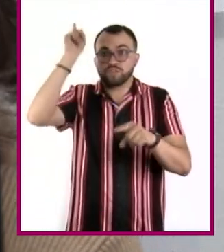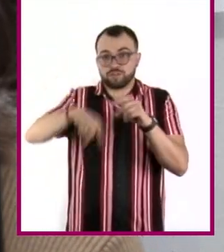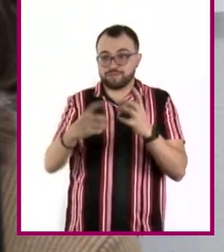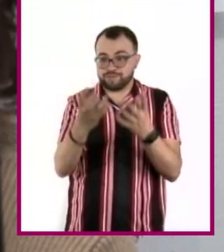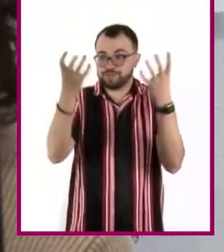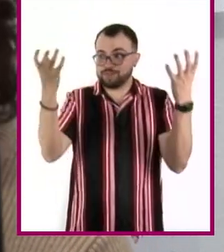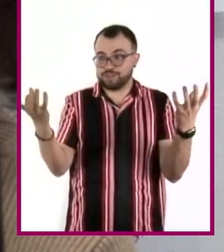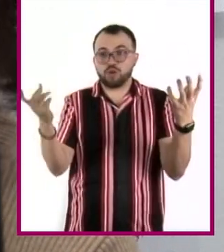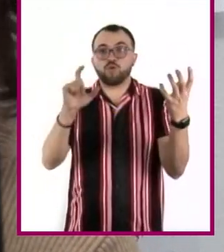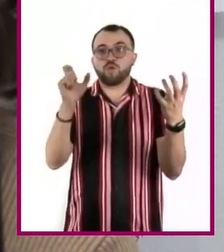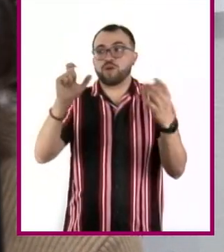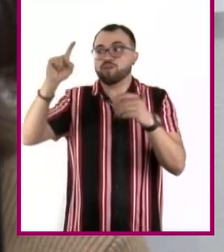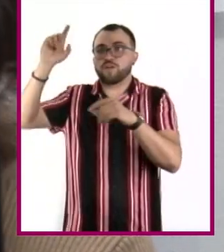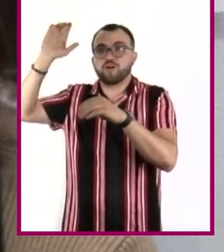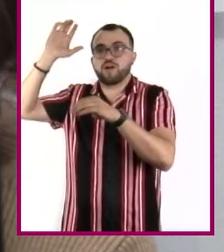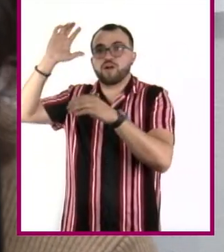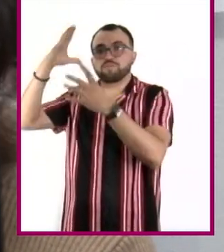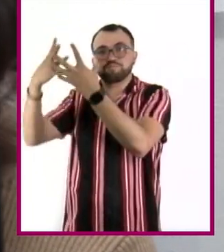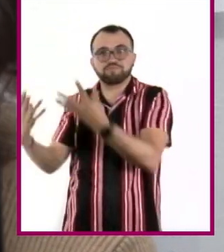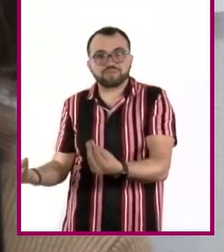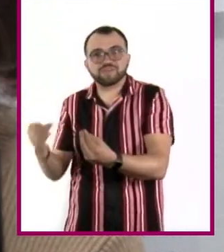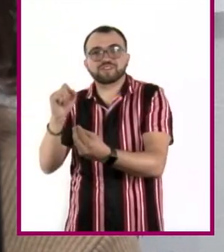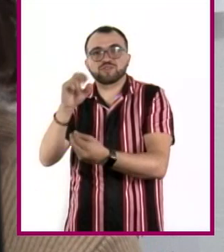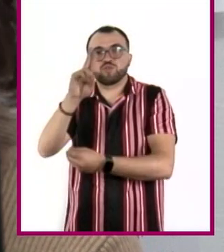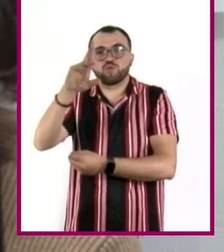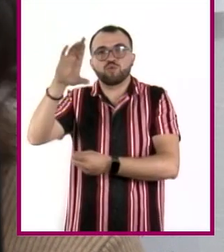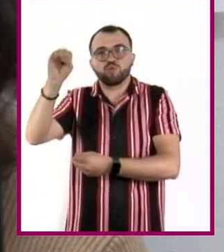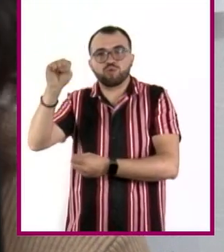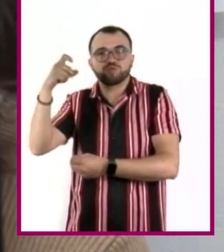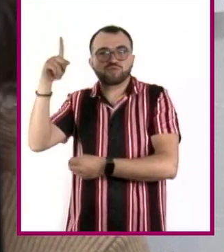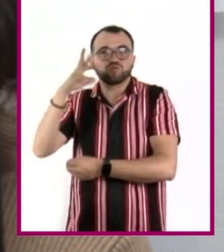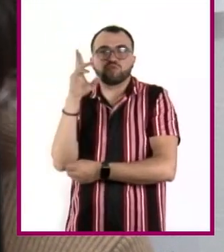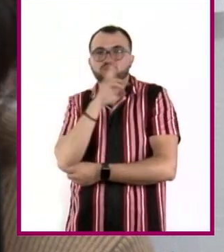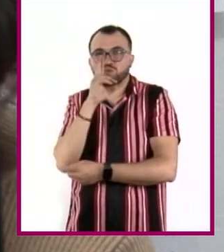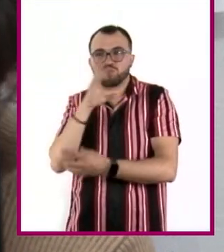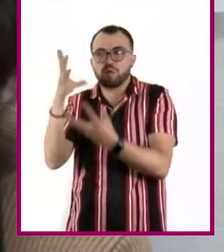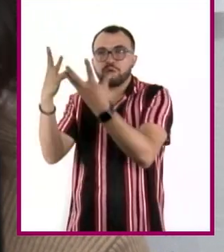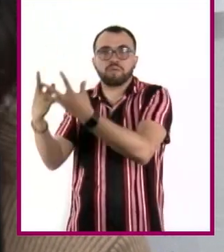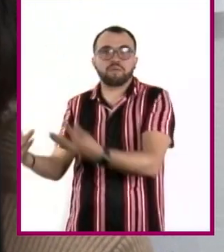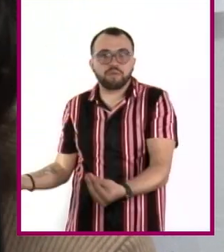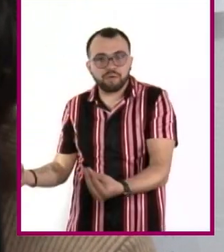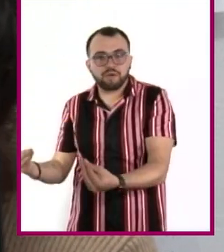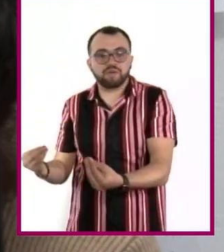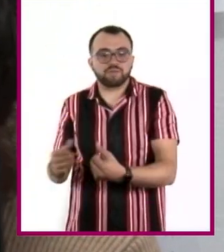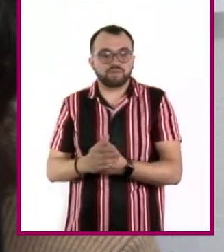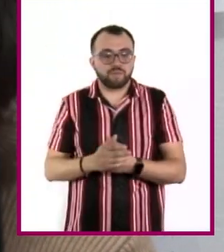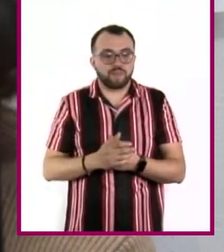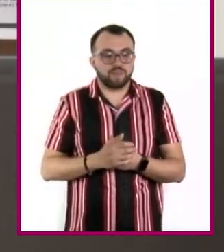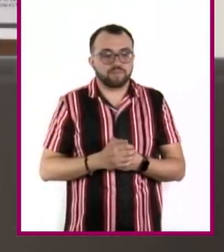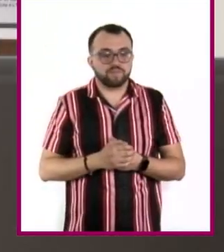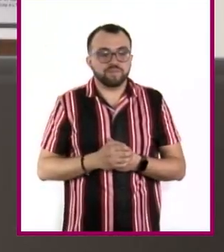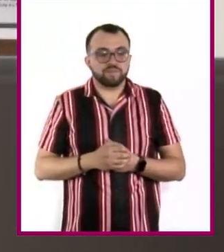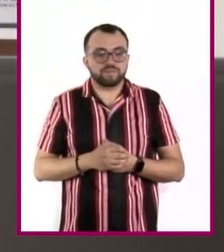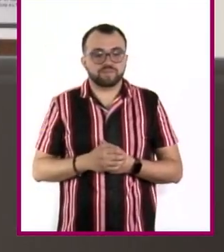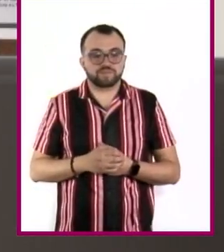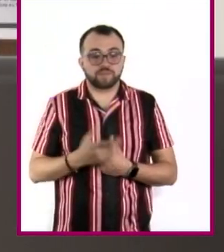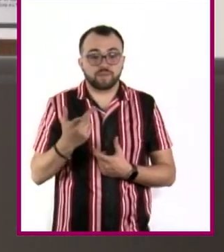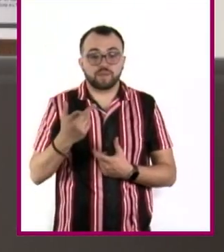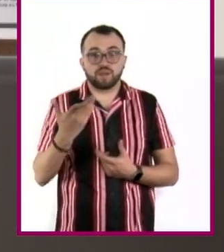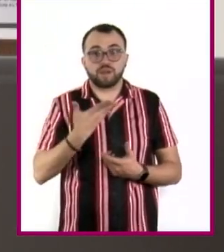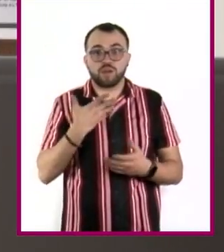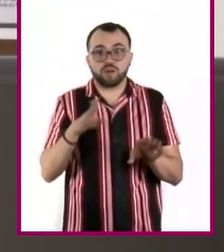que el concepto de multipolaridad presenta la ventaja de reflejar que el creciente número de actores con impactos internacionales ha